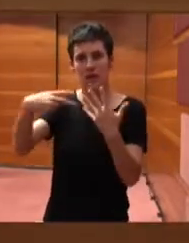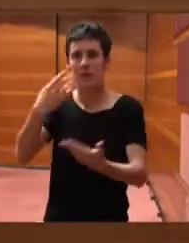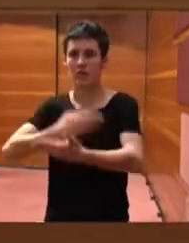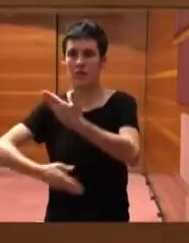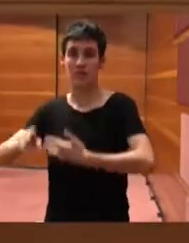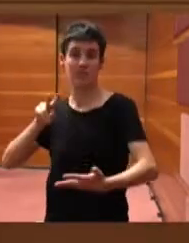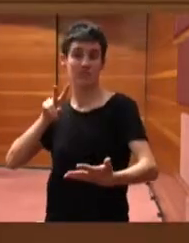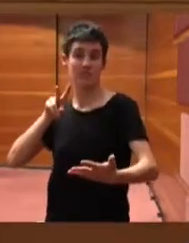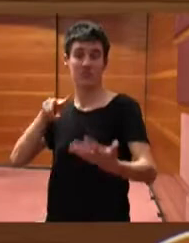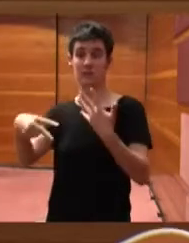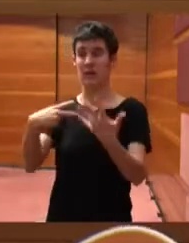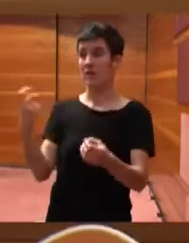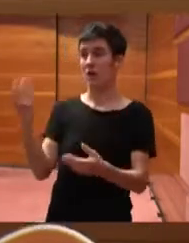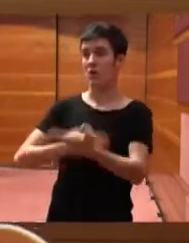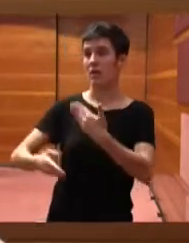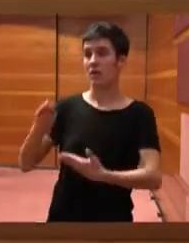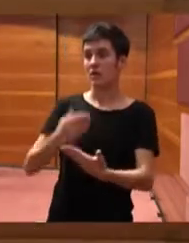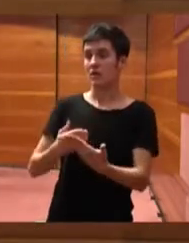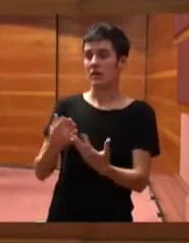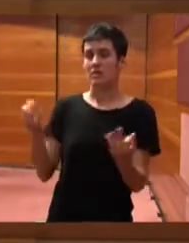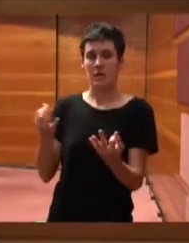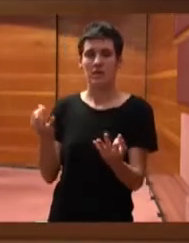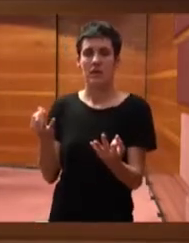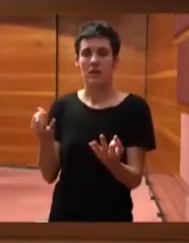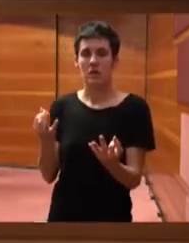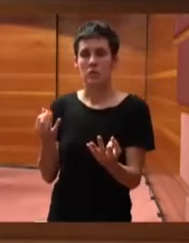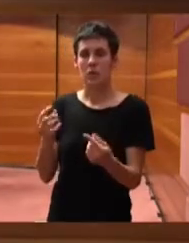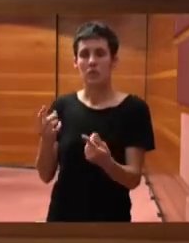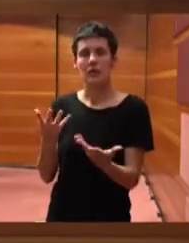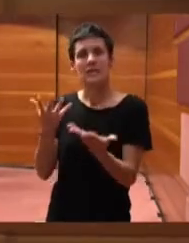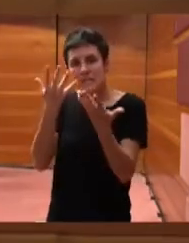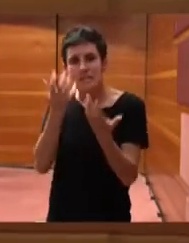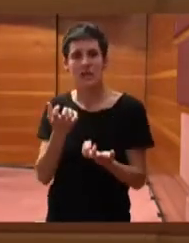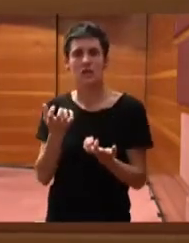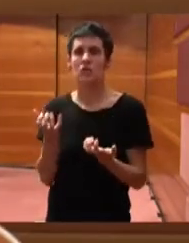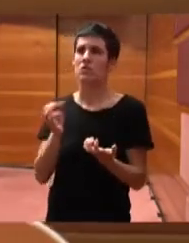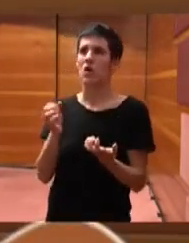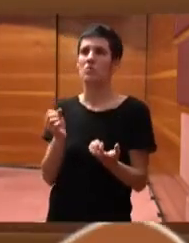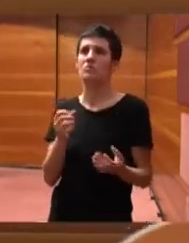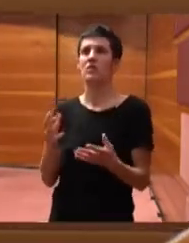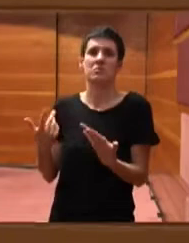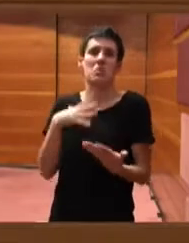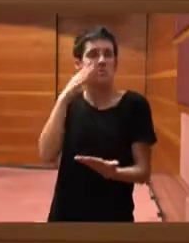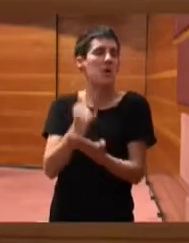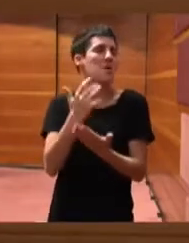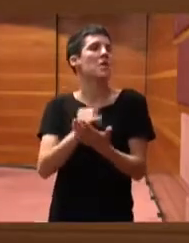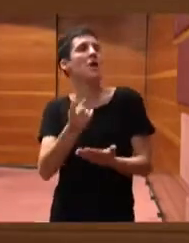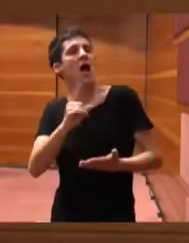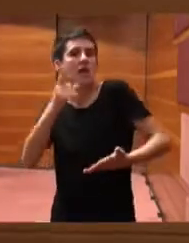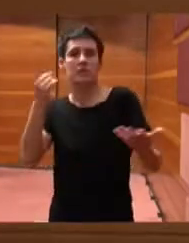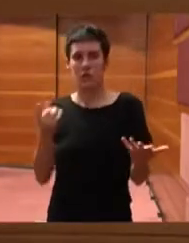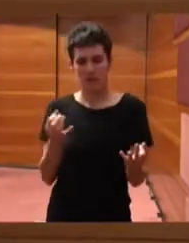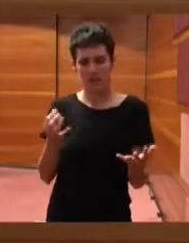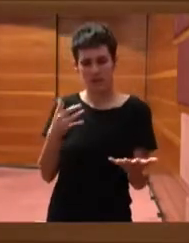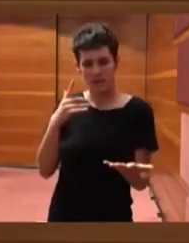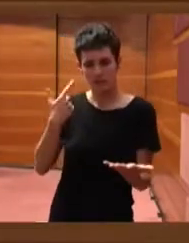no se hace por hacer. Vale, tenemos una obligación legal por una parte, pero no se hace por hacer. Se hace porque creemos de verdad que va a